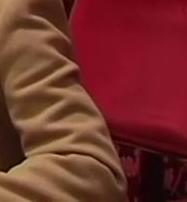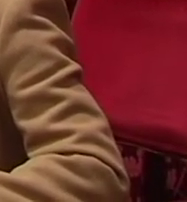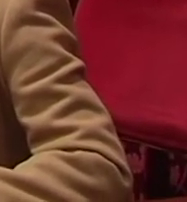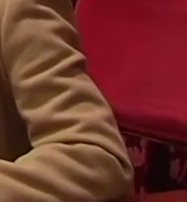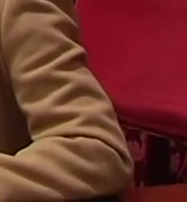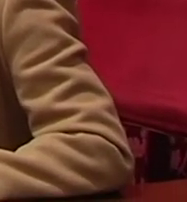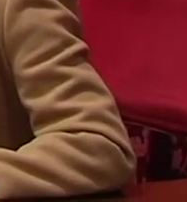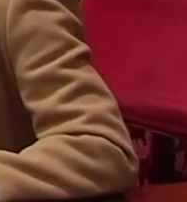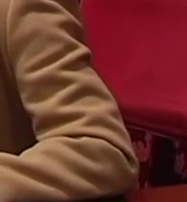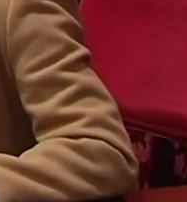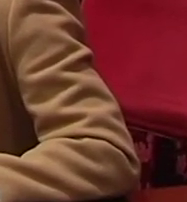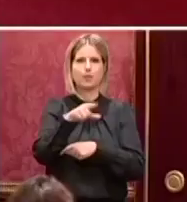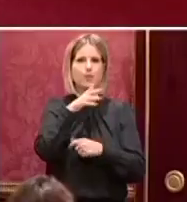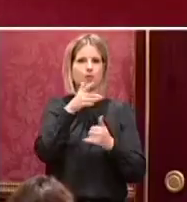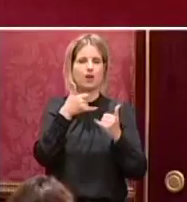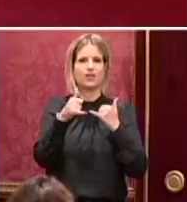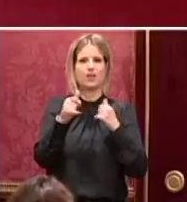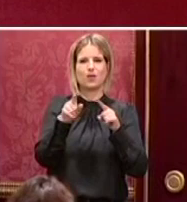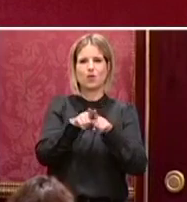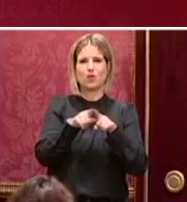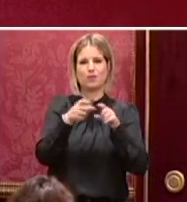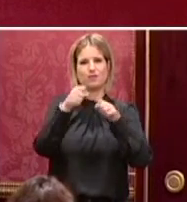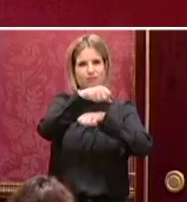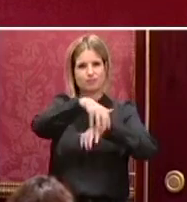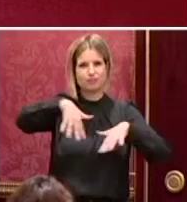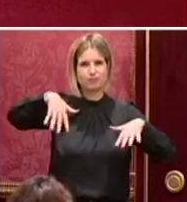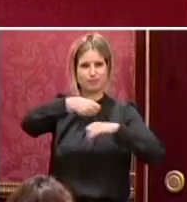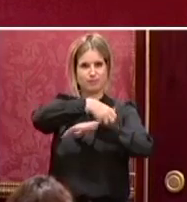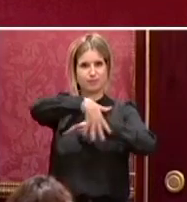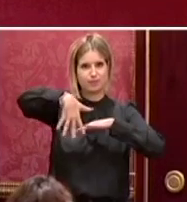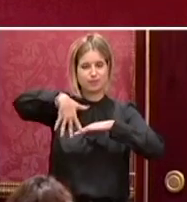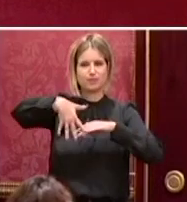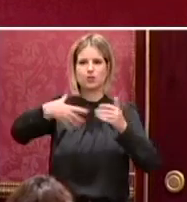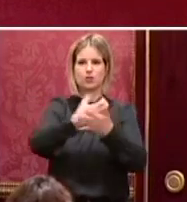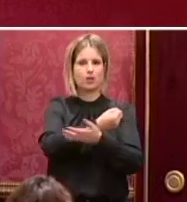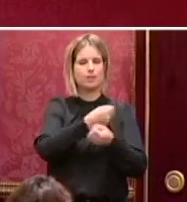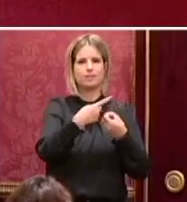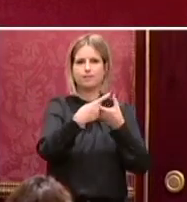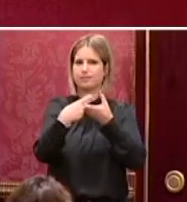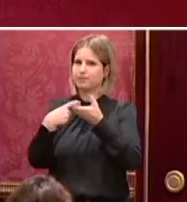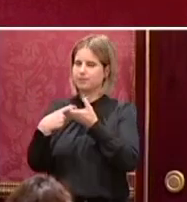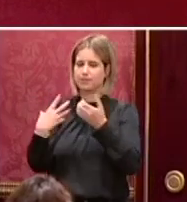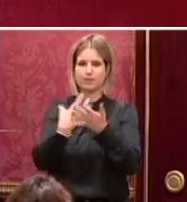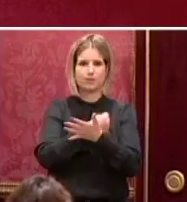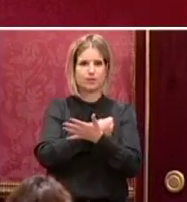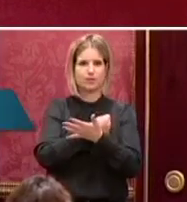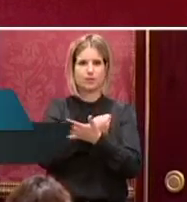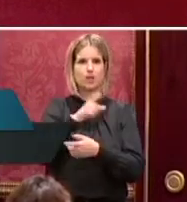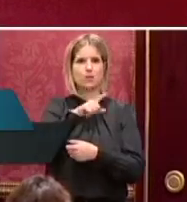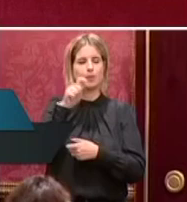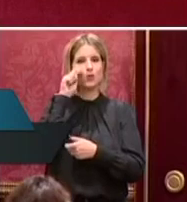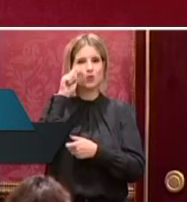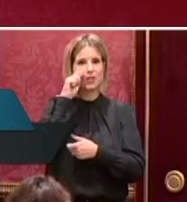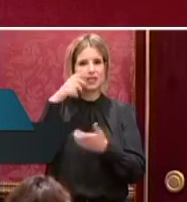gran valor artístico que son grandes desconocidos para visitantes y personas granadinas. Se impliquen para que no solo los visitantes,